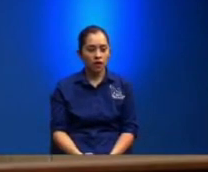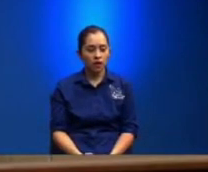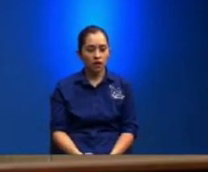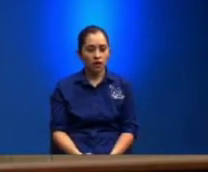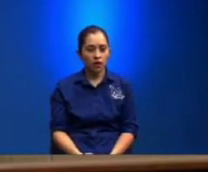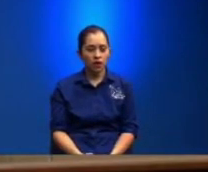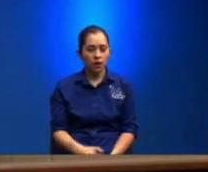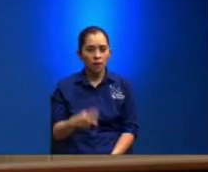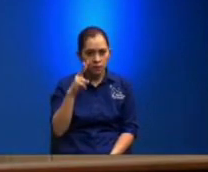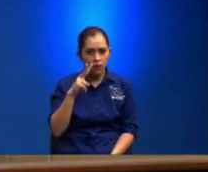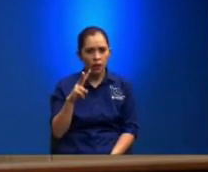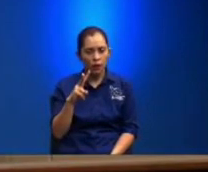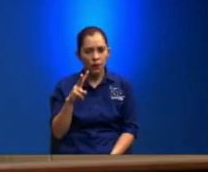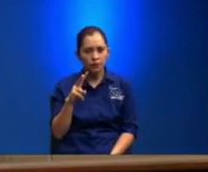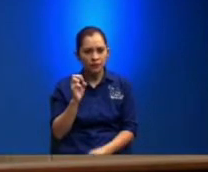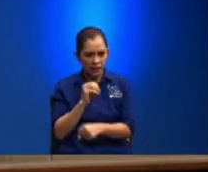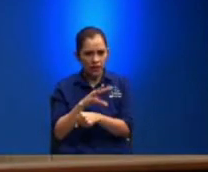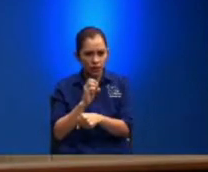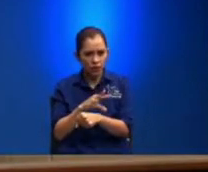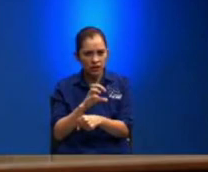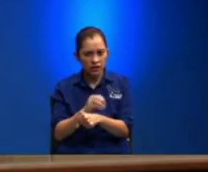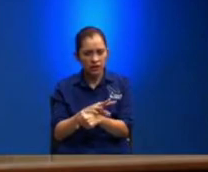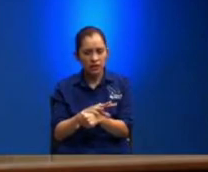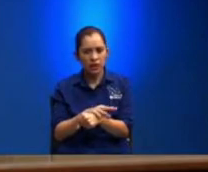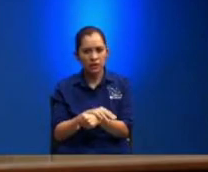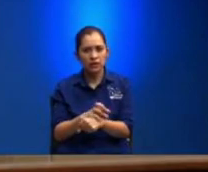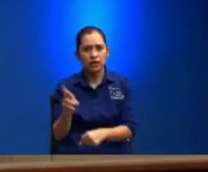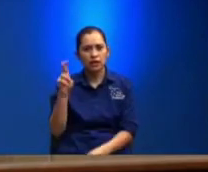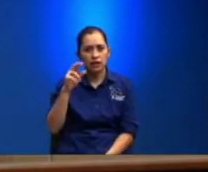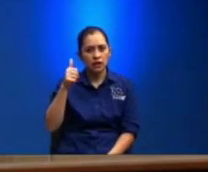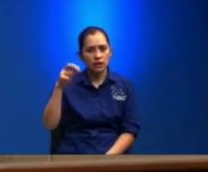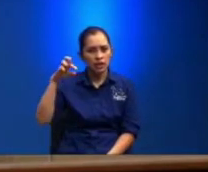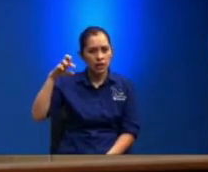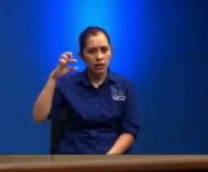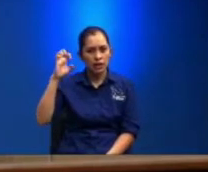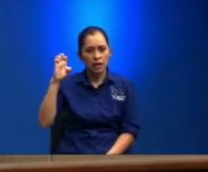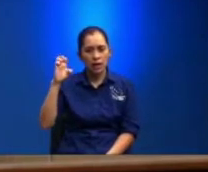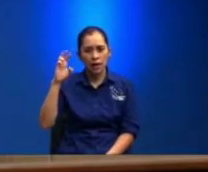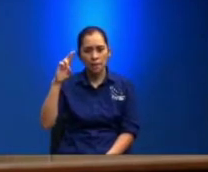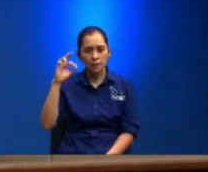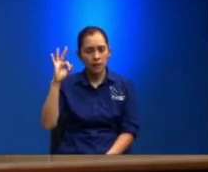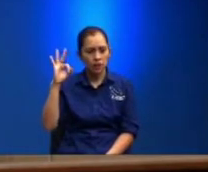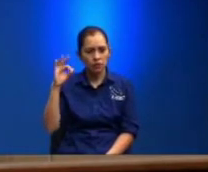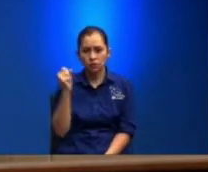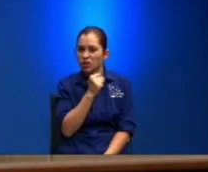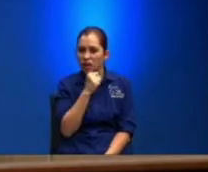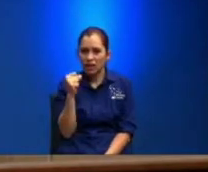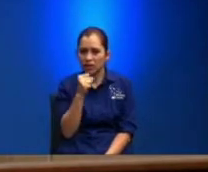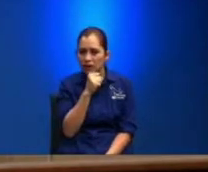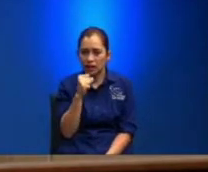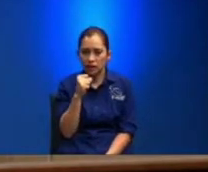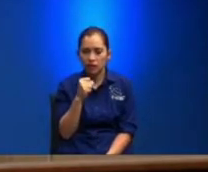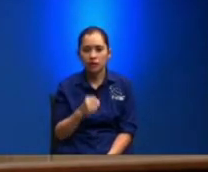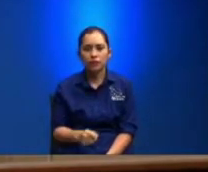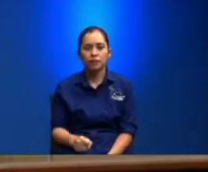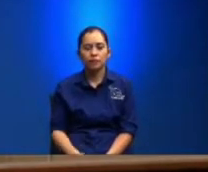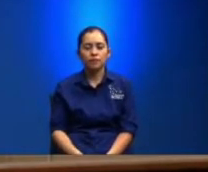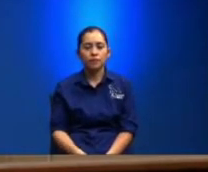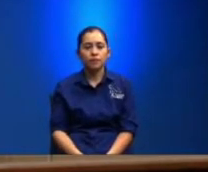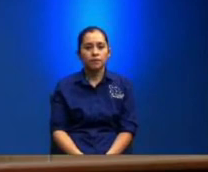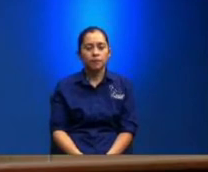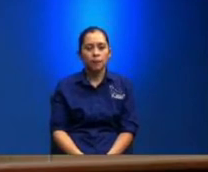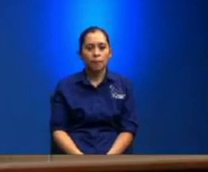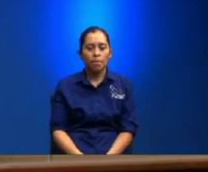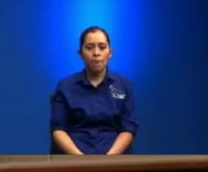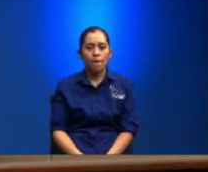viernes si sabe quién es quiénes saben quién no sabe si hombre